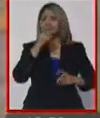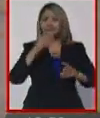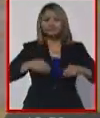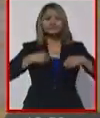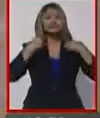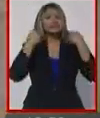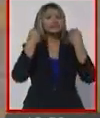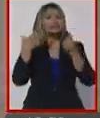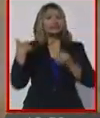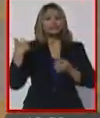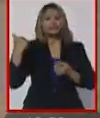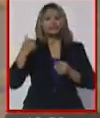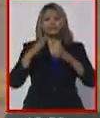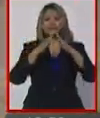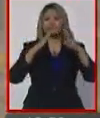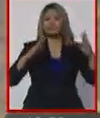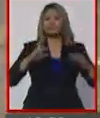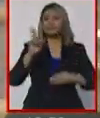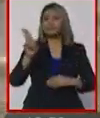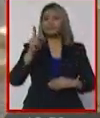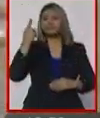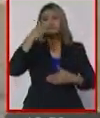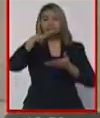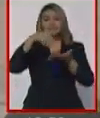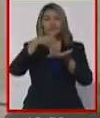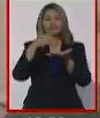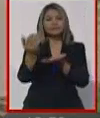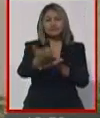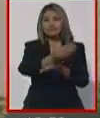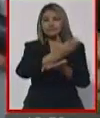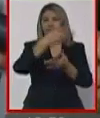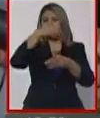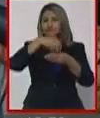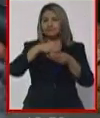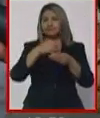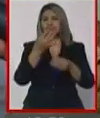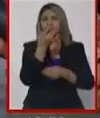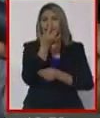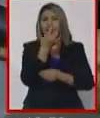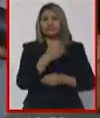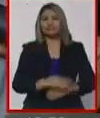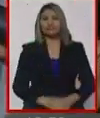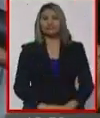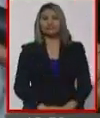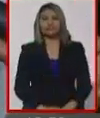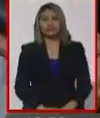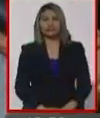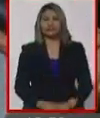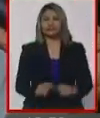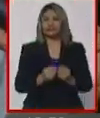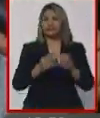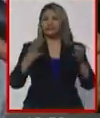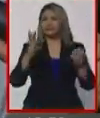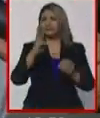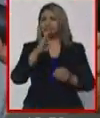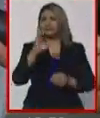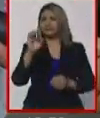o quiénes son los dueños del inmueble que era utilizado como centro de acopio de la droga. Sí, así se ha llegado a encontrar una cantidad